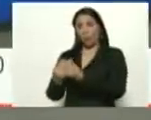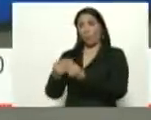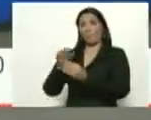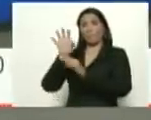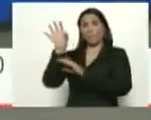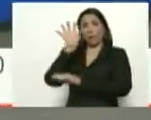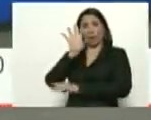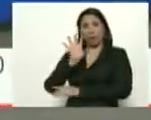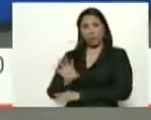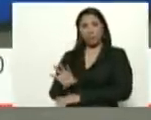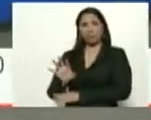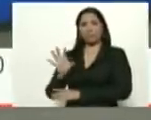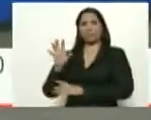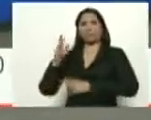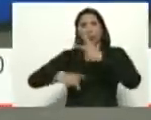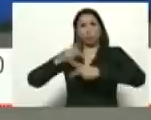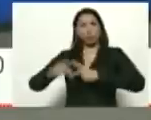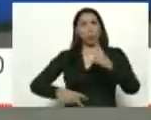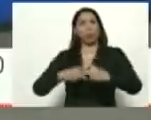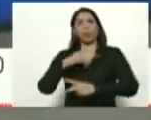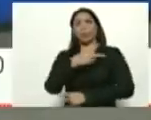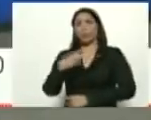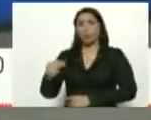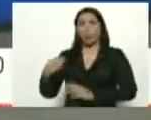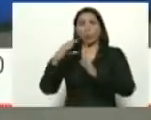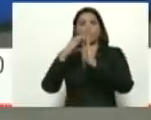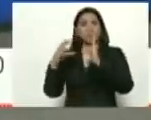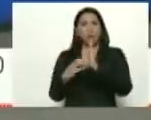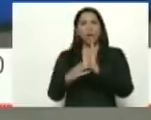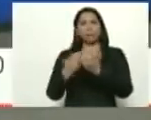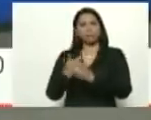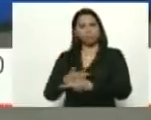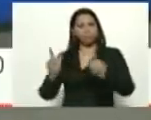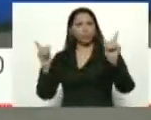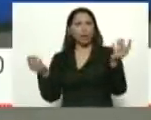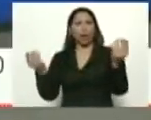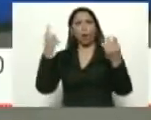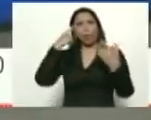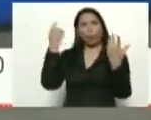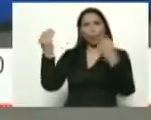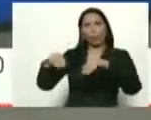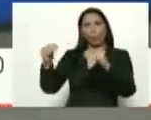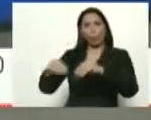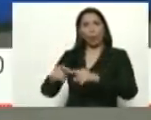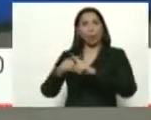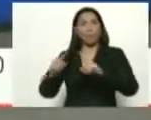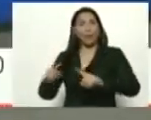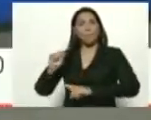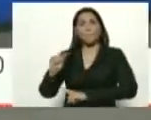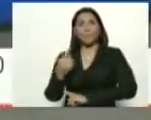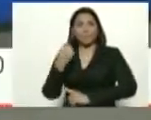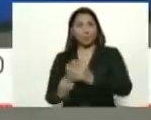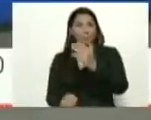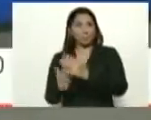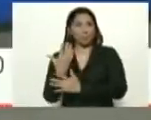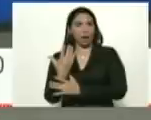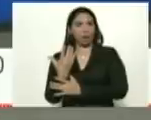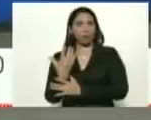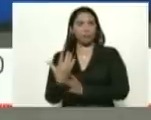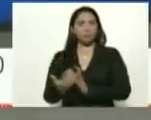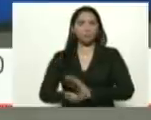junto a los países del G20, se logró un acuerdo para activar a partir del 1 de mayo